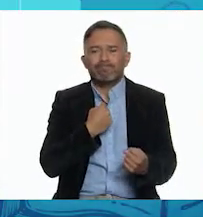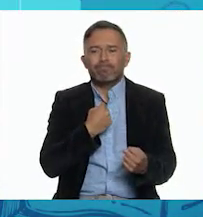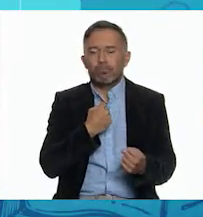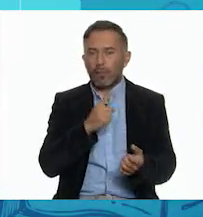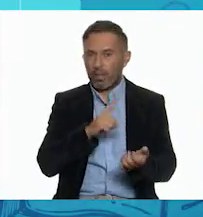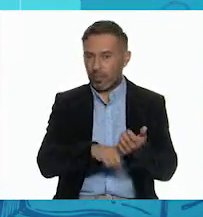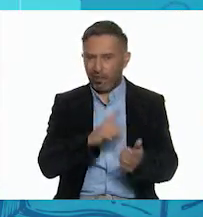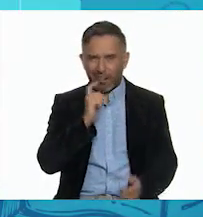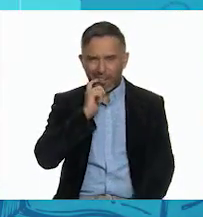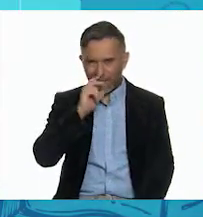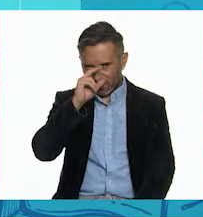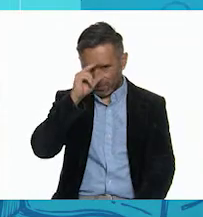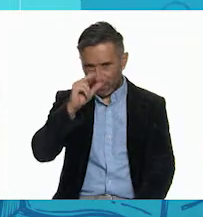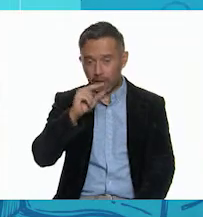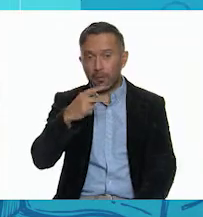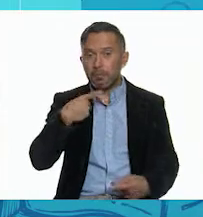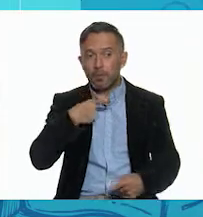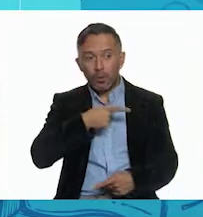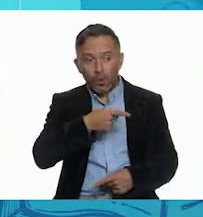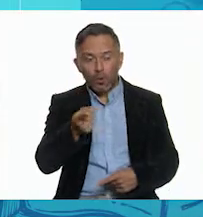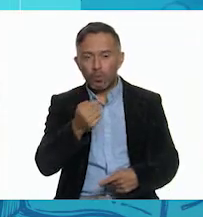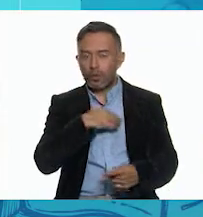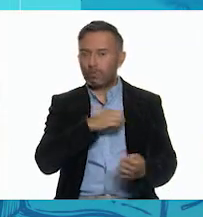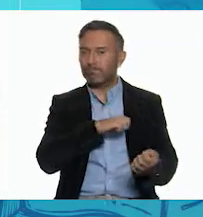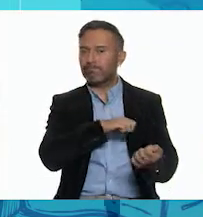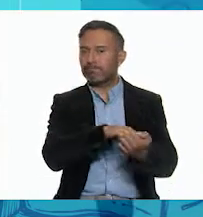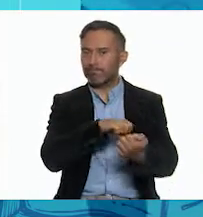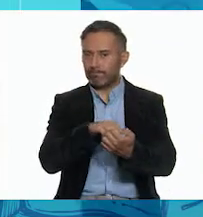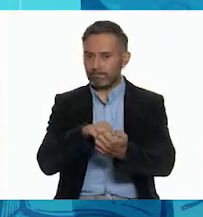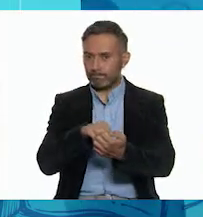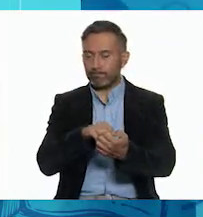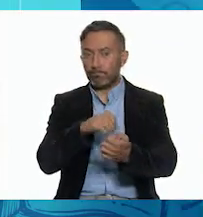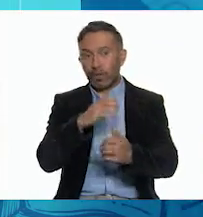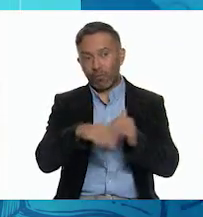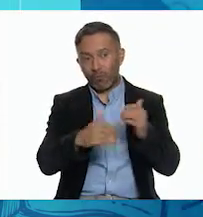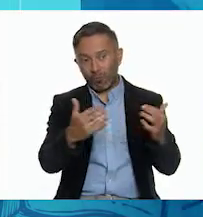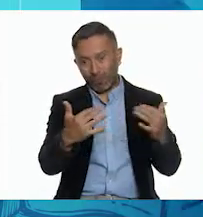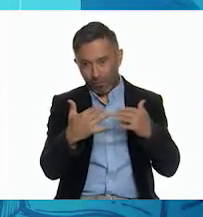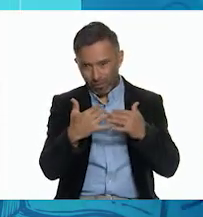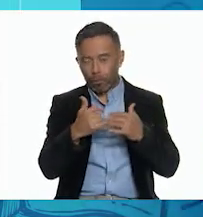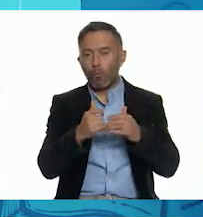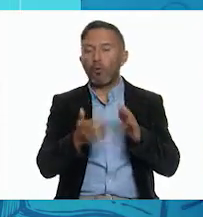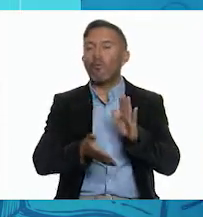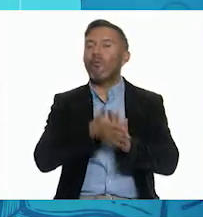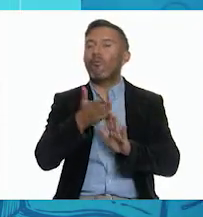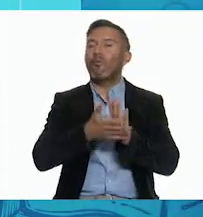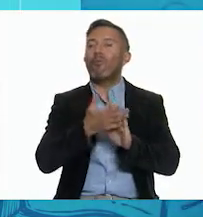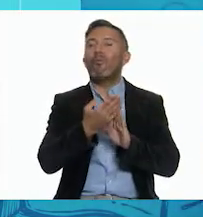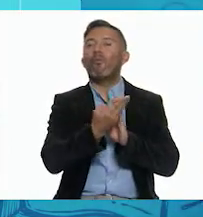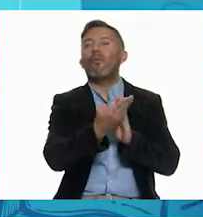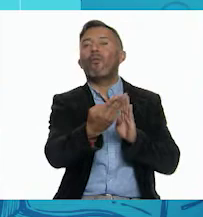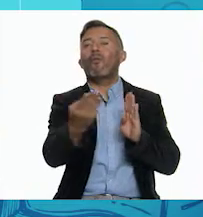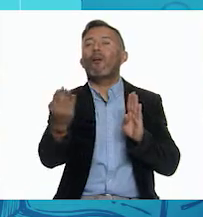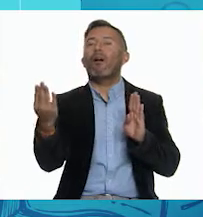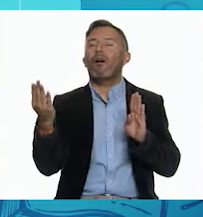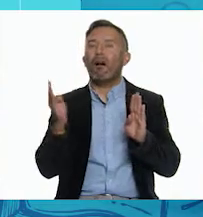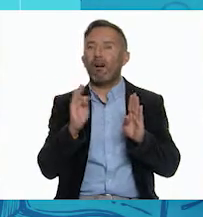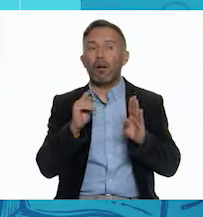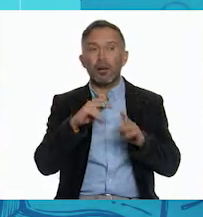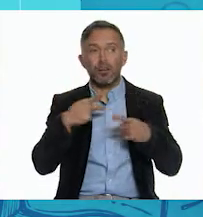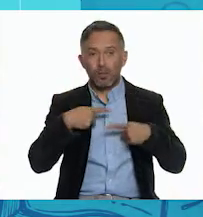y convence de regresar a los pobladores. Pero después construye una muralla para que ya nadie pueda salir.